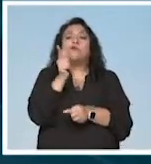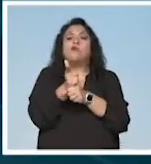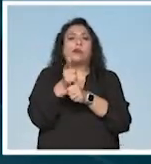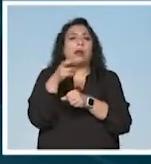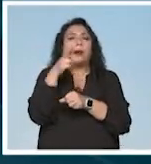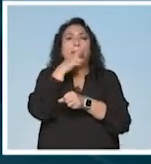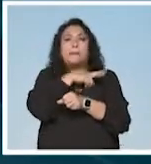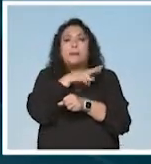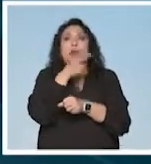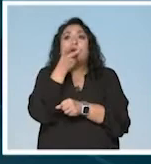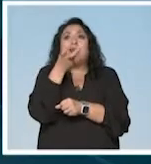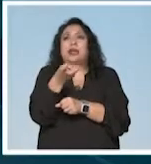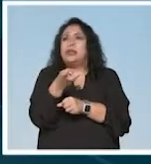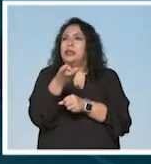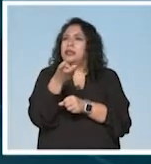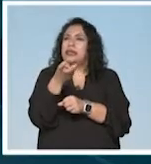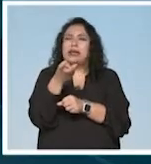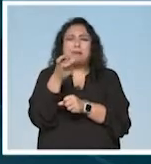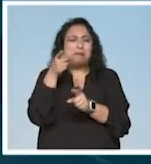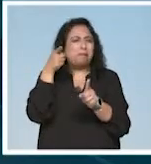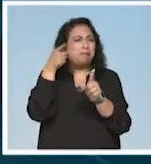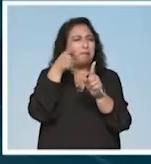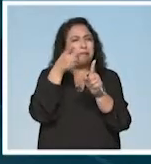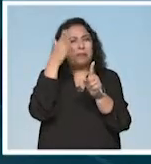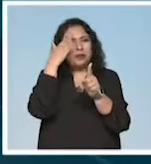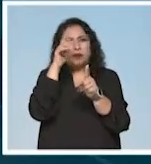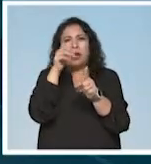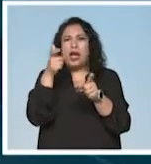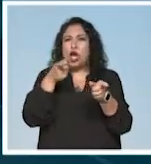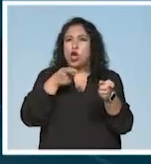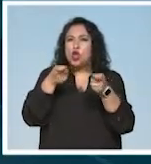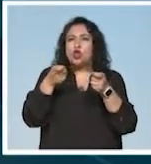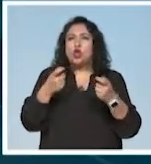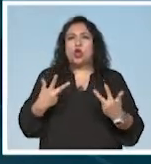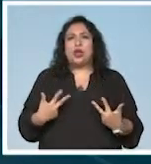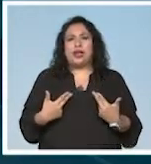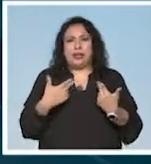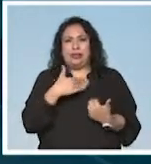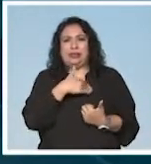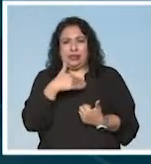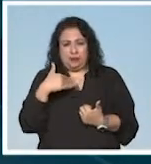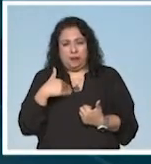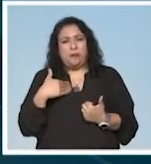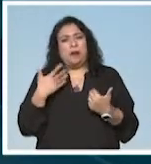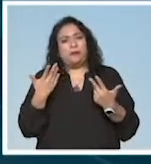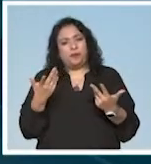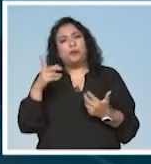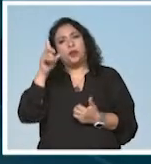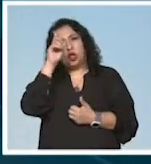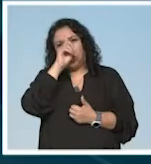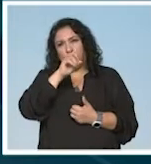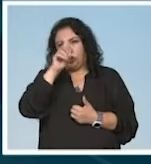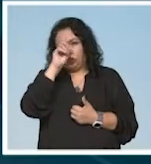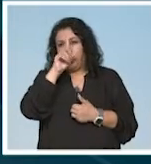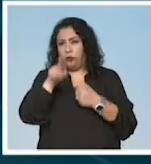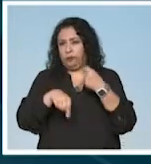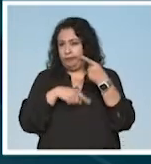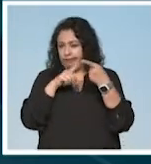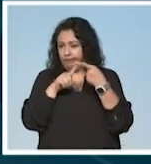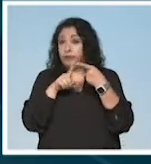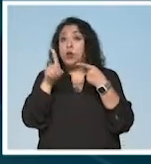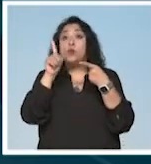temprana se ha convertido en la pieza central del control de cáncer de mama y por ello se recomienda número uno